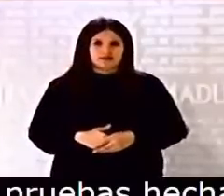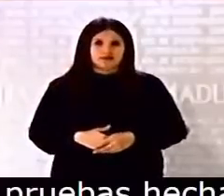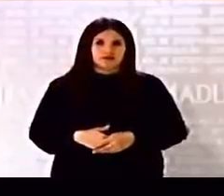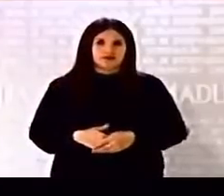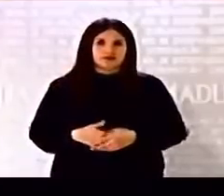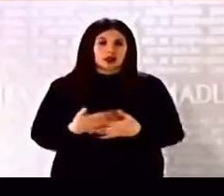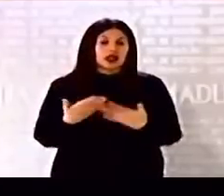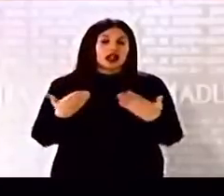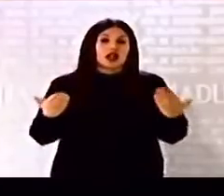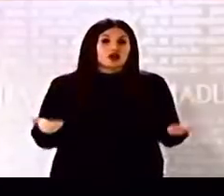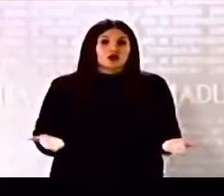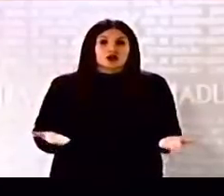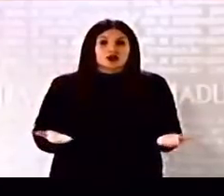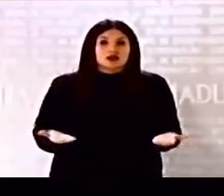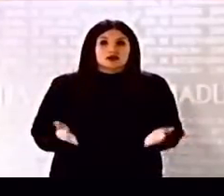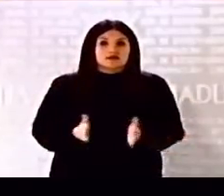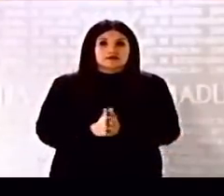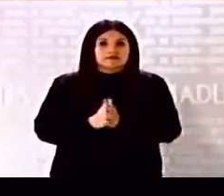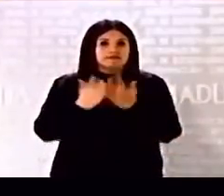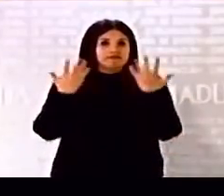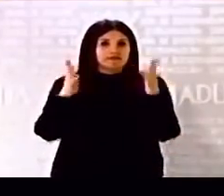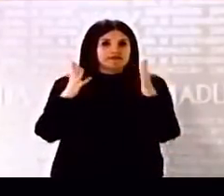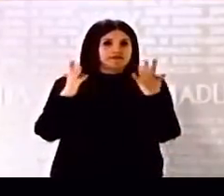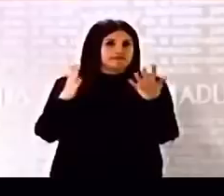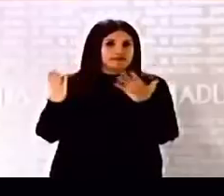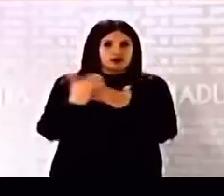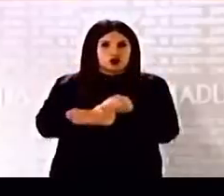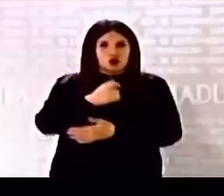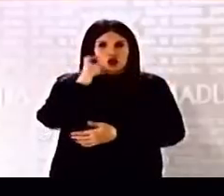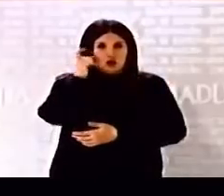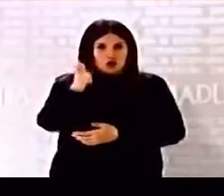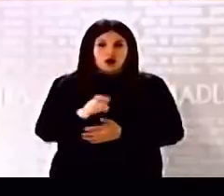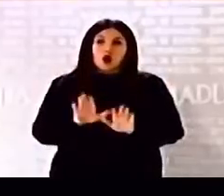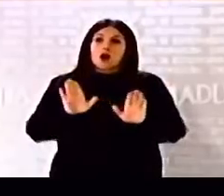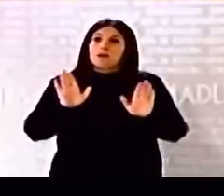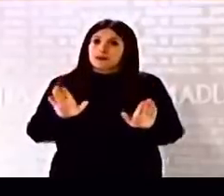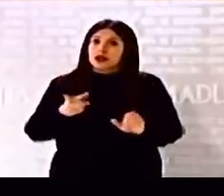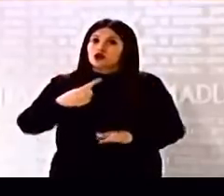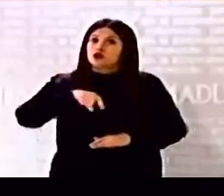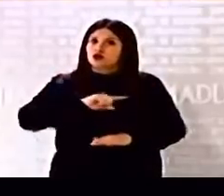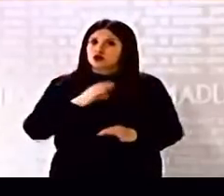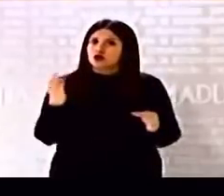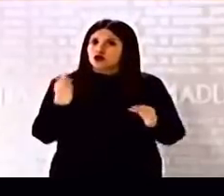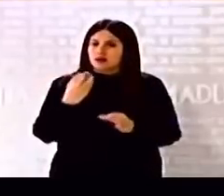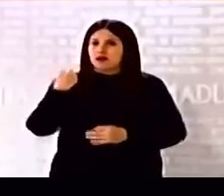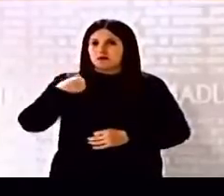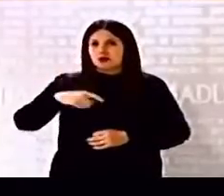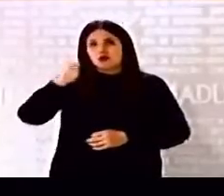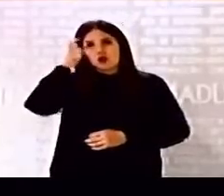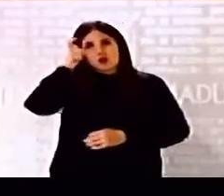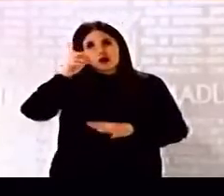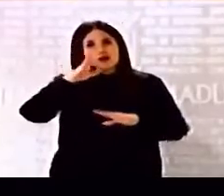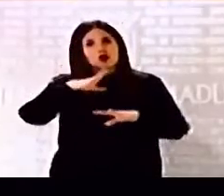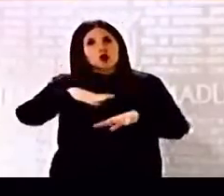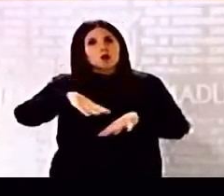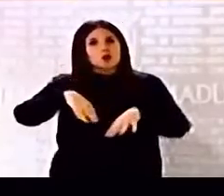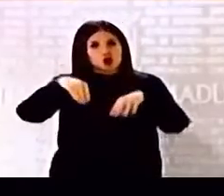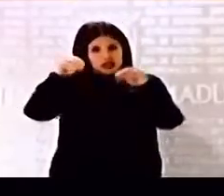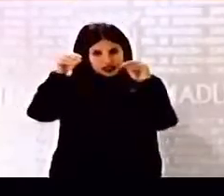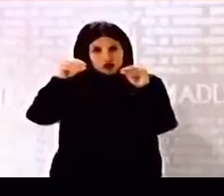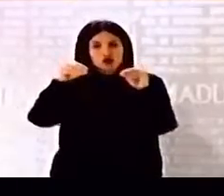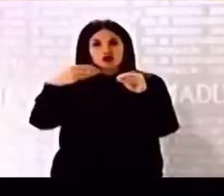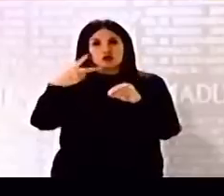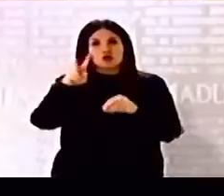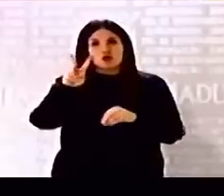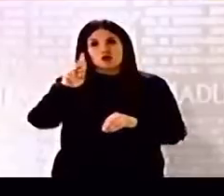tanto, celebrarlo con el resto del pueblo, pero lamentablemente tenemos que seguir perimetrando la localidad de Burguillos